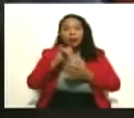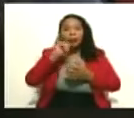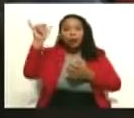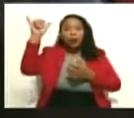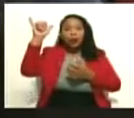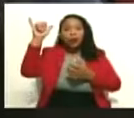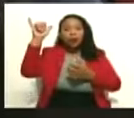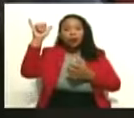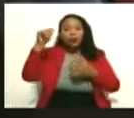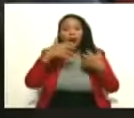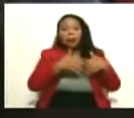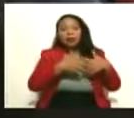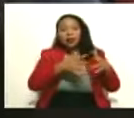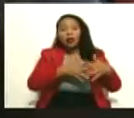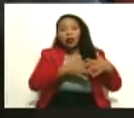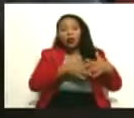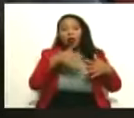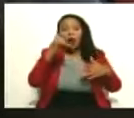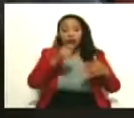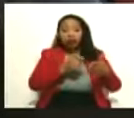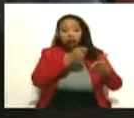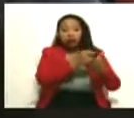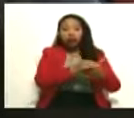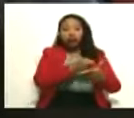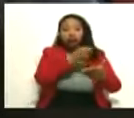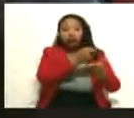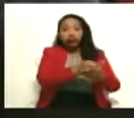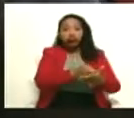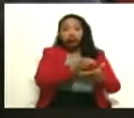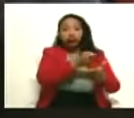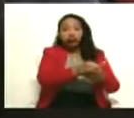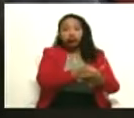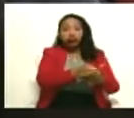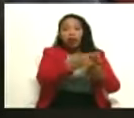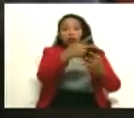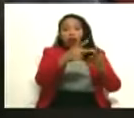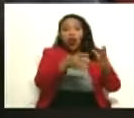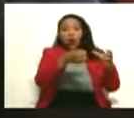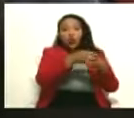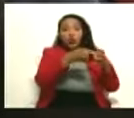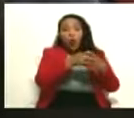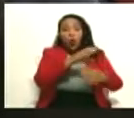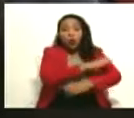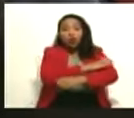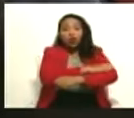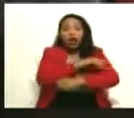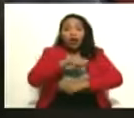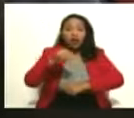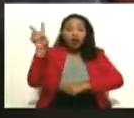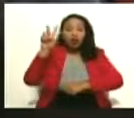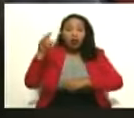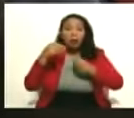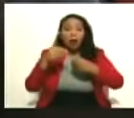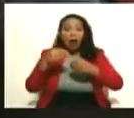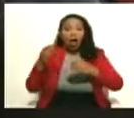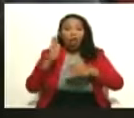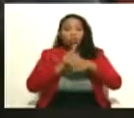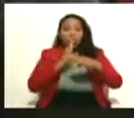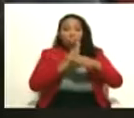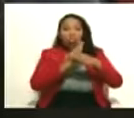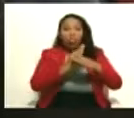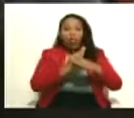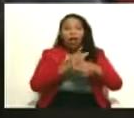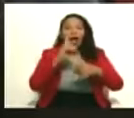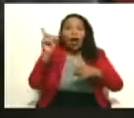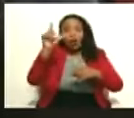la ExxonMobil está pagando a varios sectores de la oposición venezolana para sabotear el referéndum